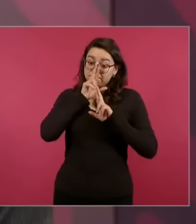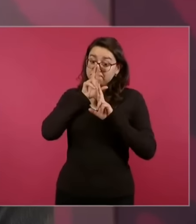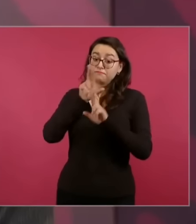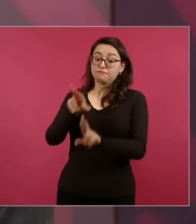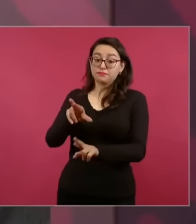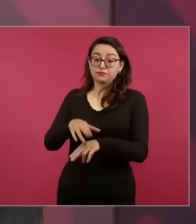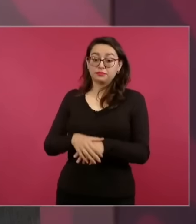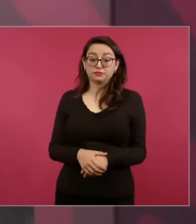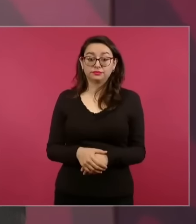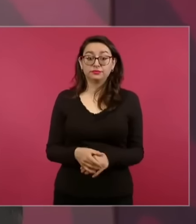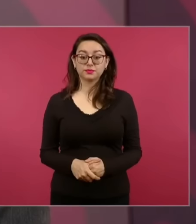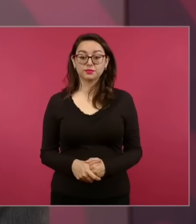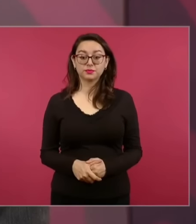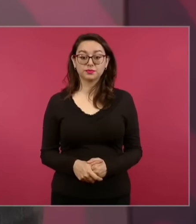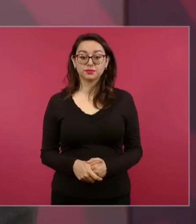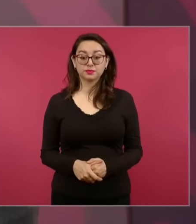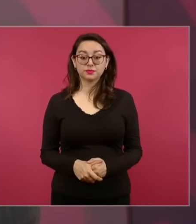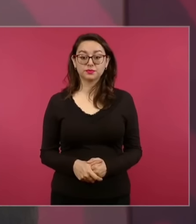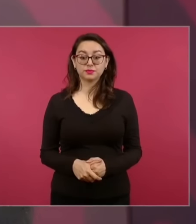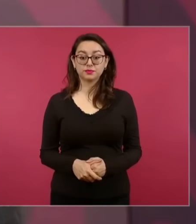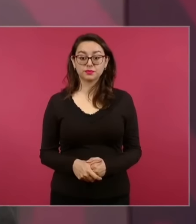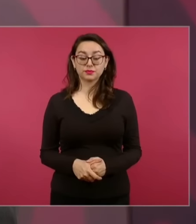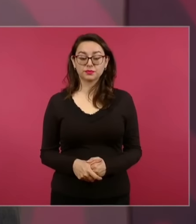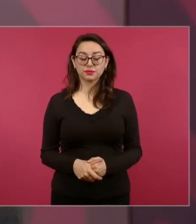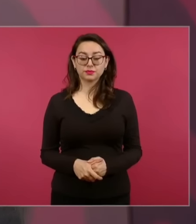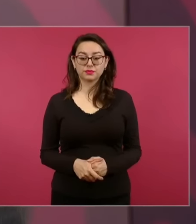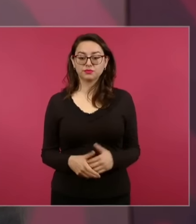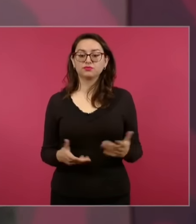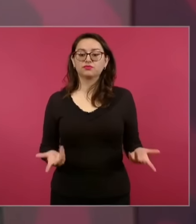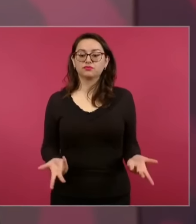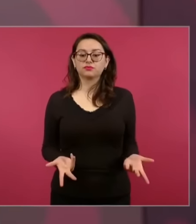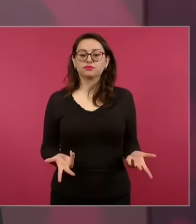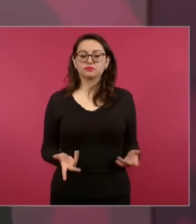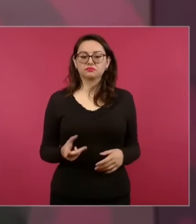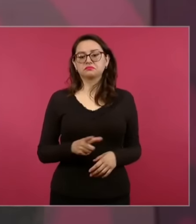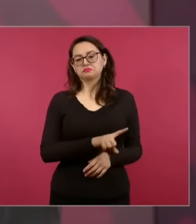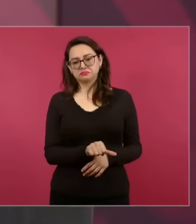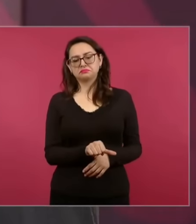Son 17 juicios. Ya después hablamos. Que